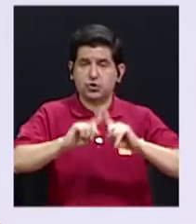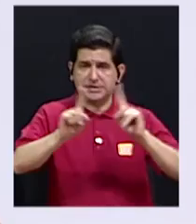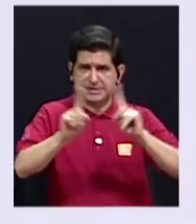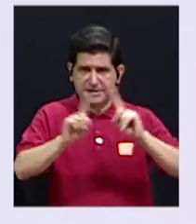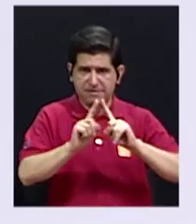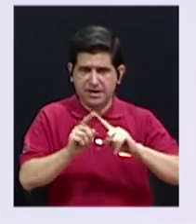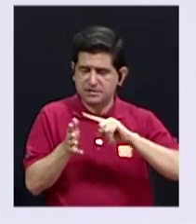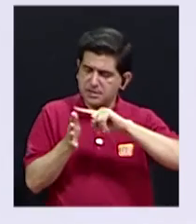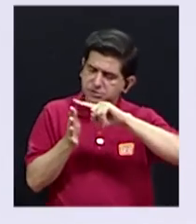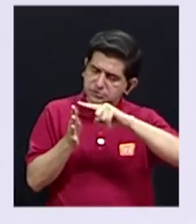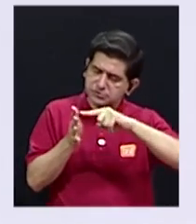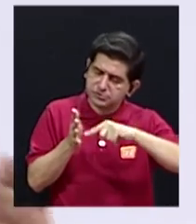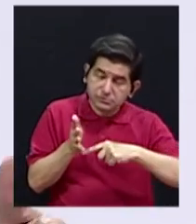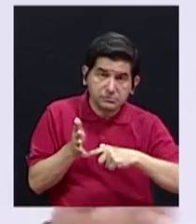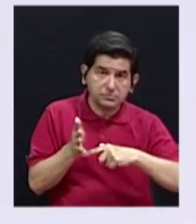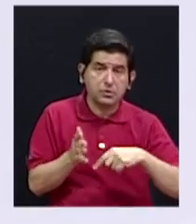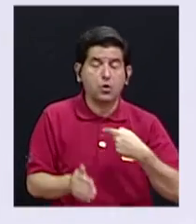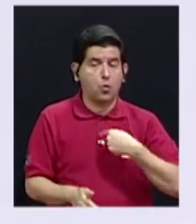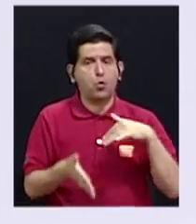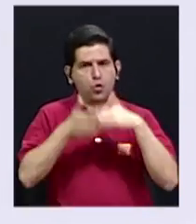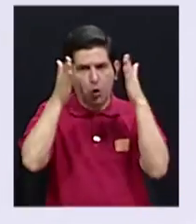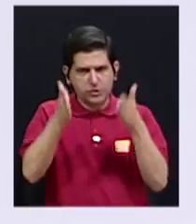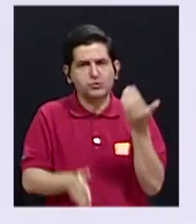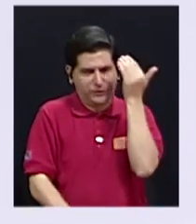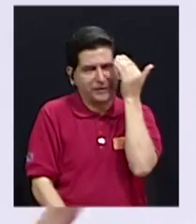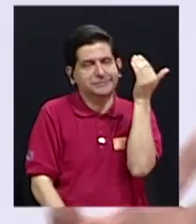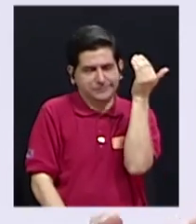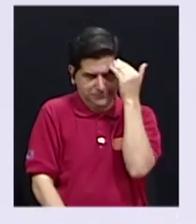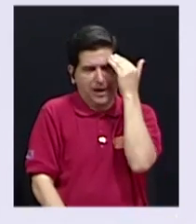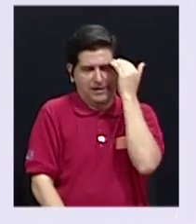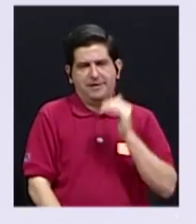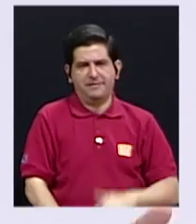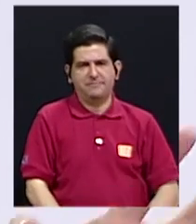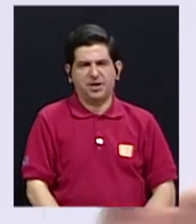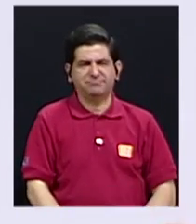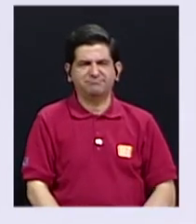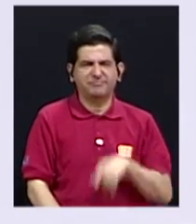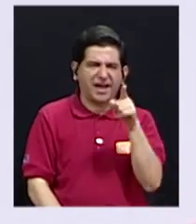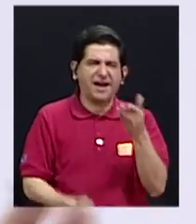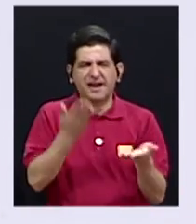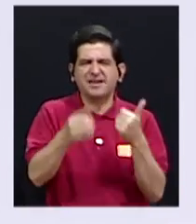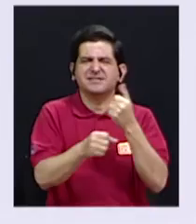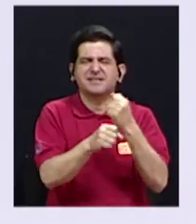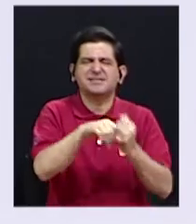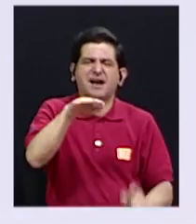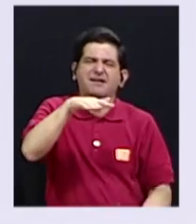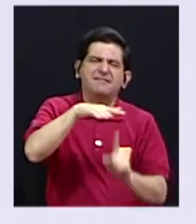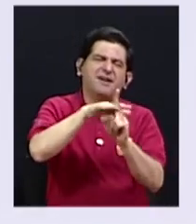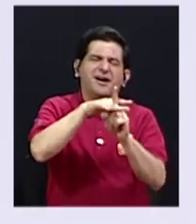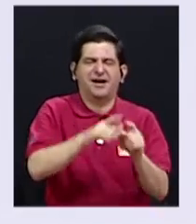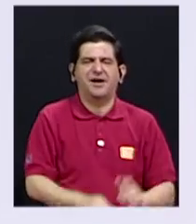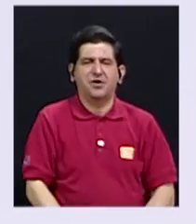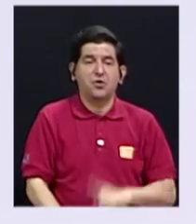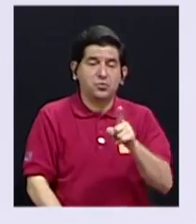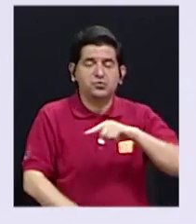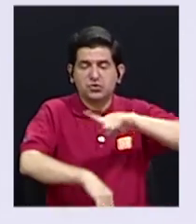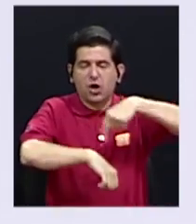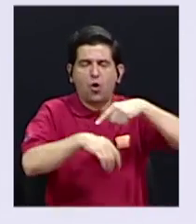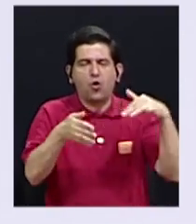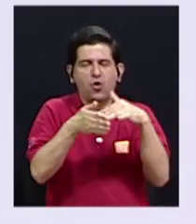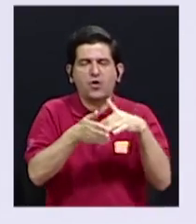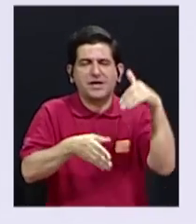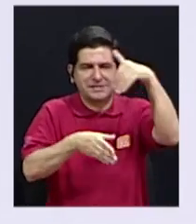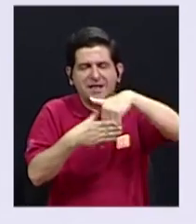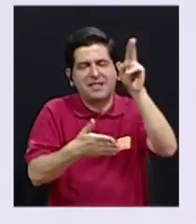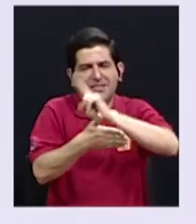varias opciones porque precisamente uno como estudiante sabe que por ahí te sale un trabajo y que asesorase estudiante en la universidad